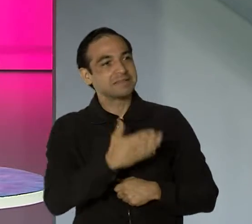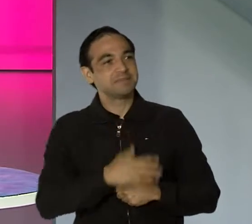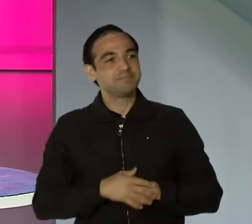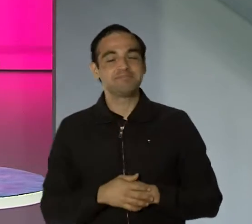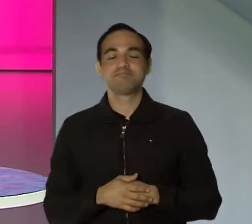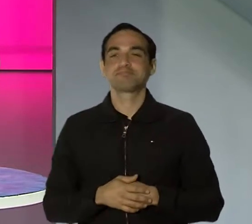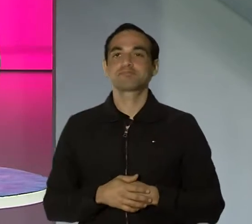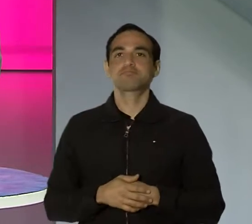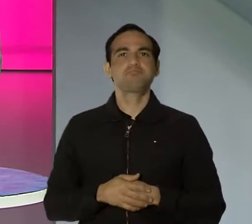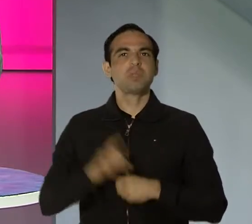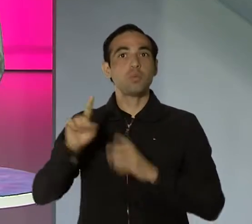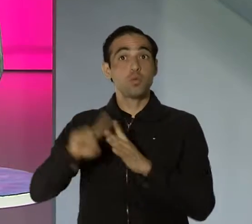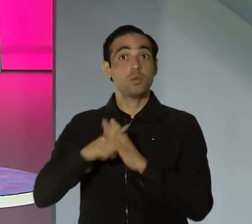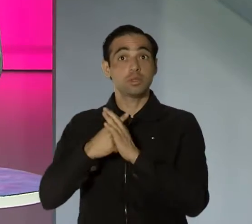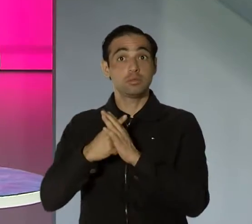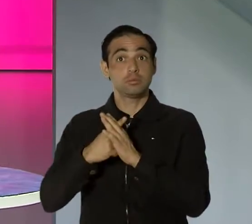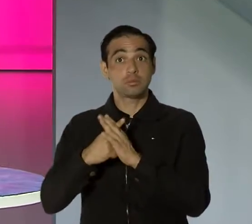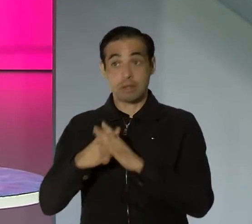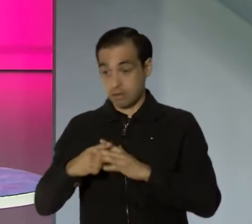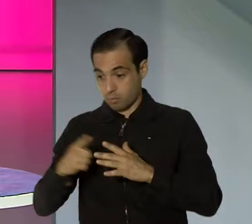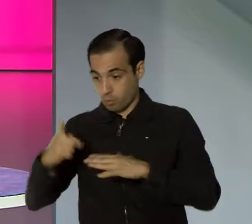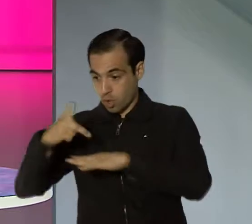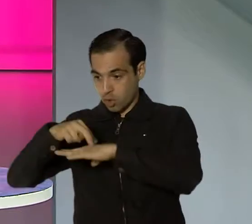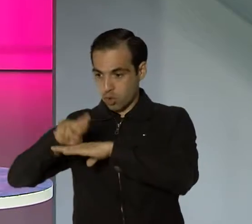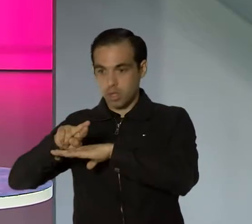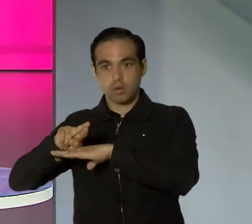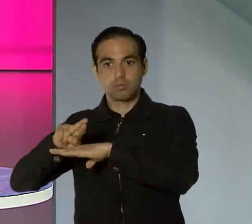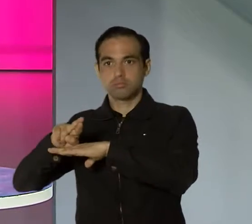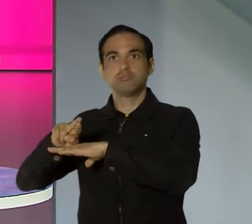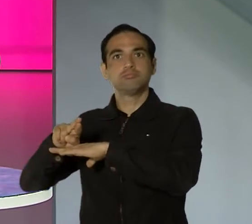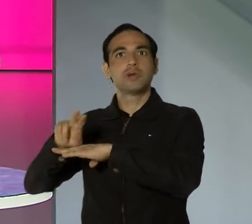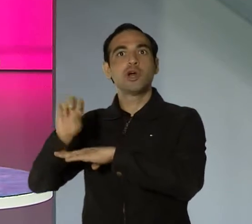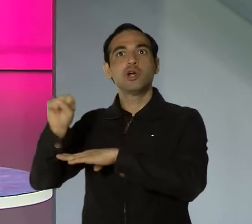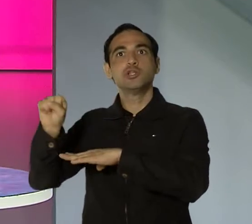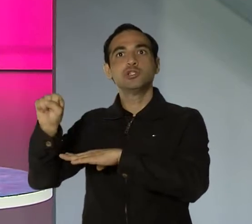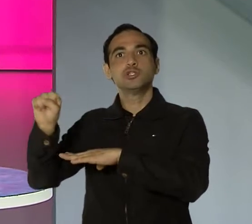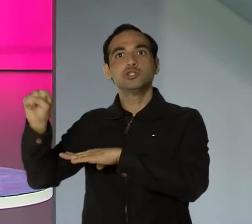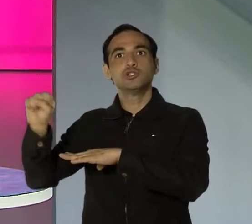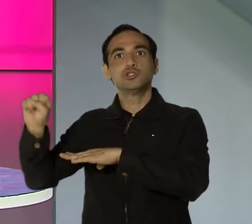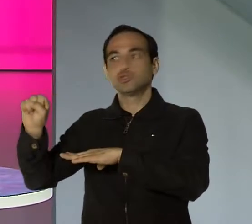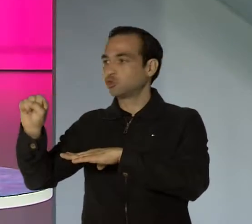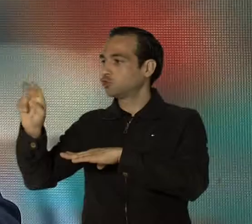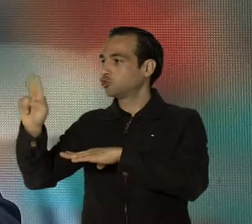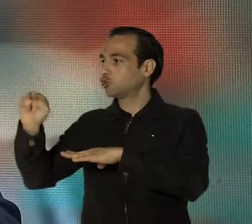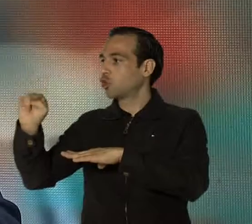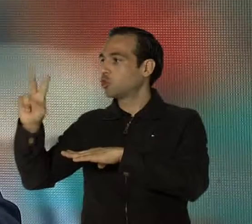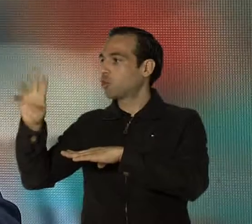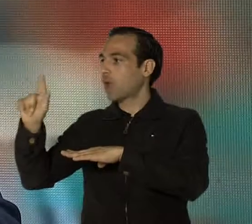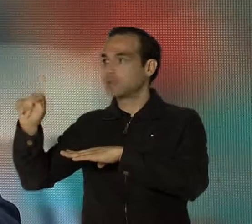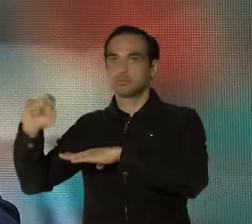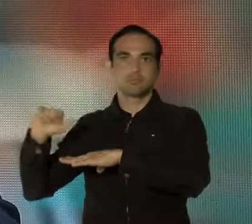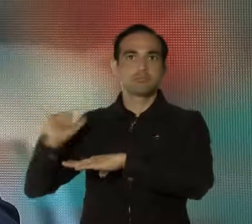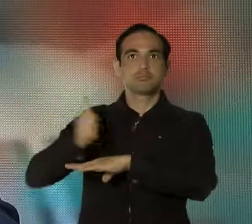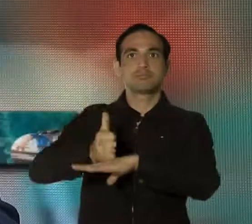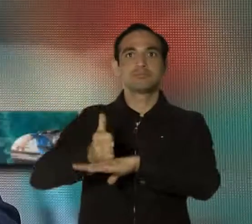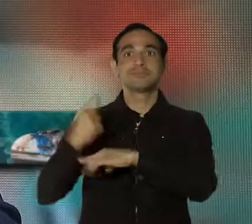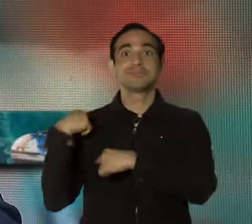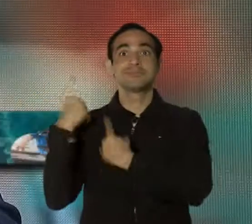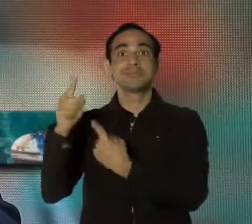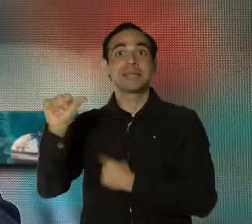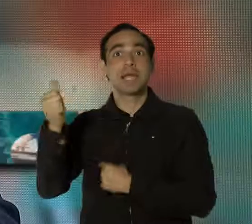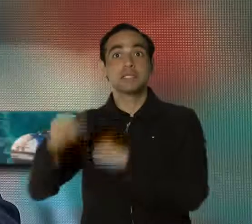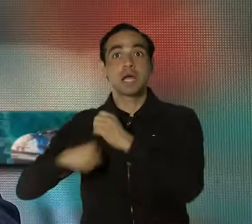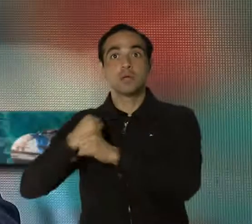básicamente 10 años de SunWest en Puerto Rico. Hablamos de la experiencia, de la historia de SunWest. Pues SunWest llegó a la